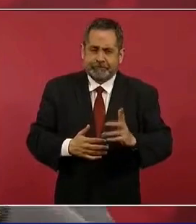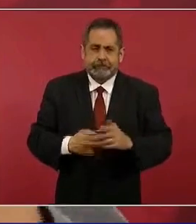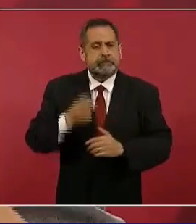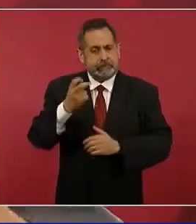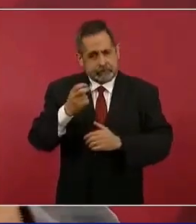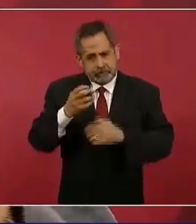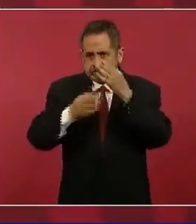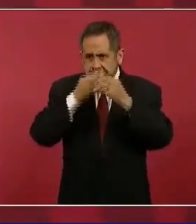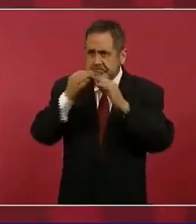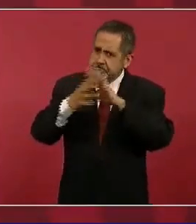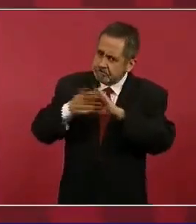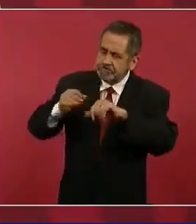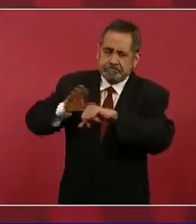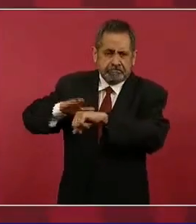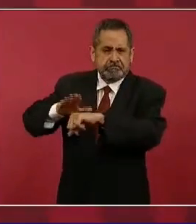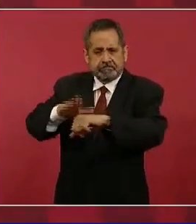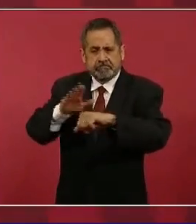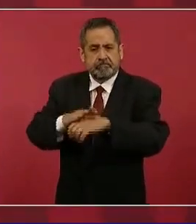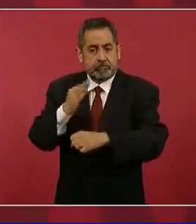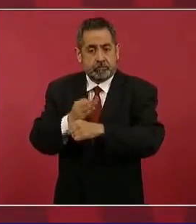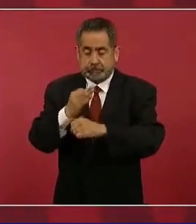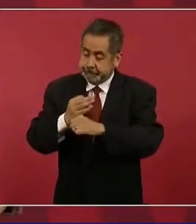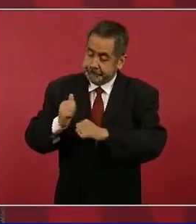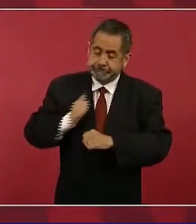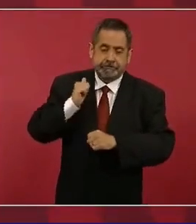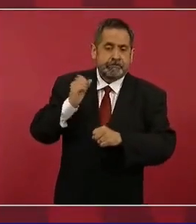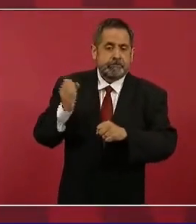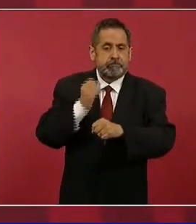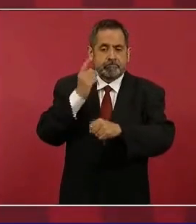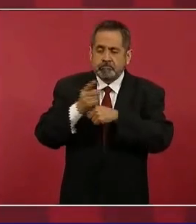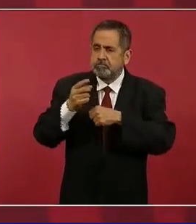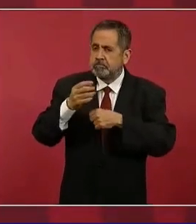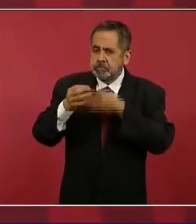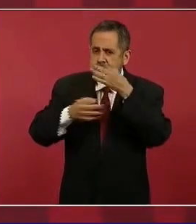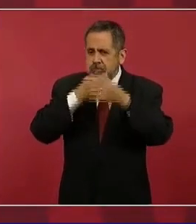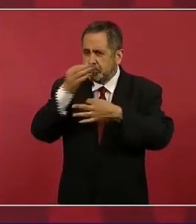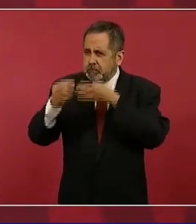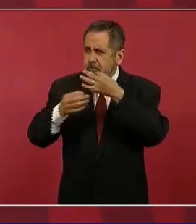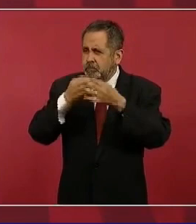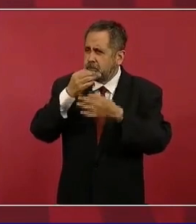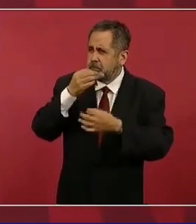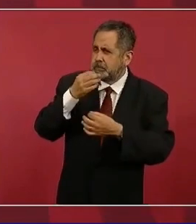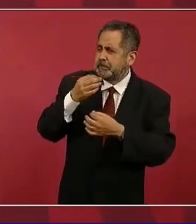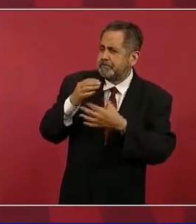Entonces, tenemos oportunidad de